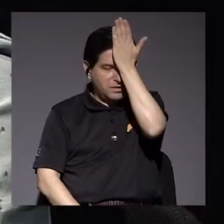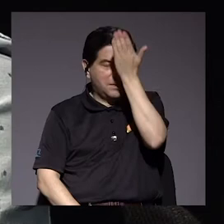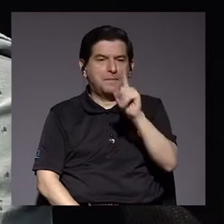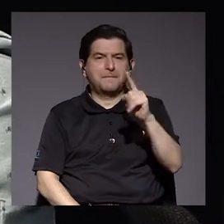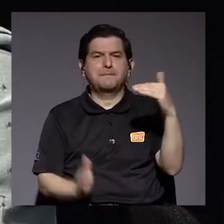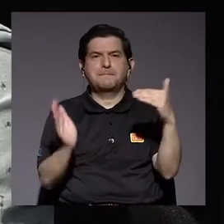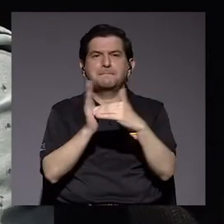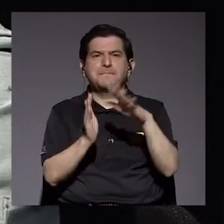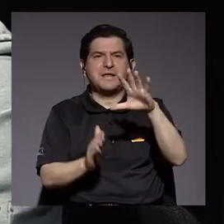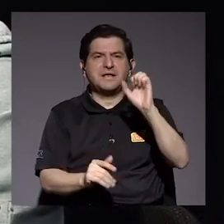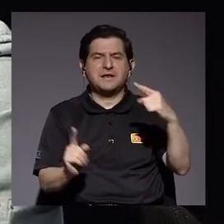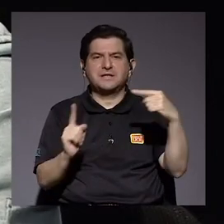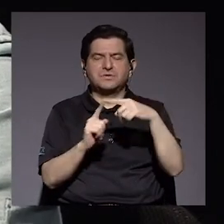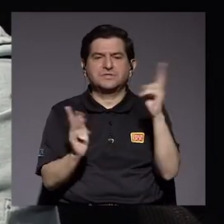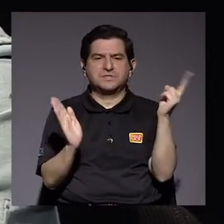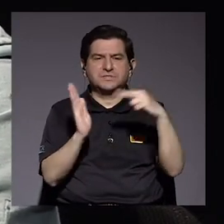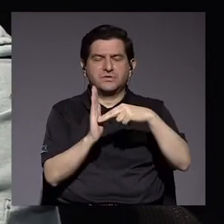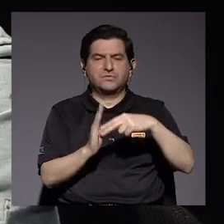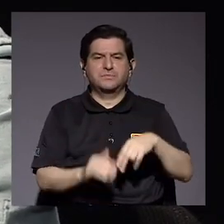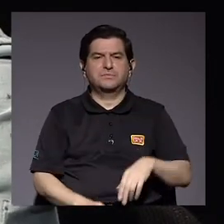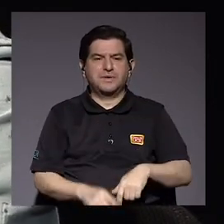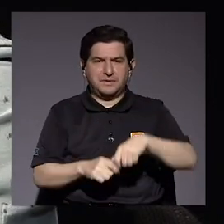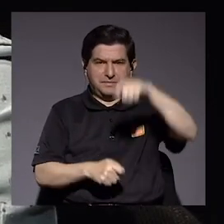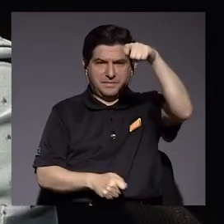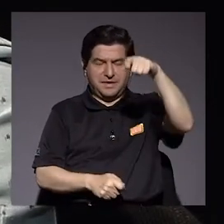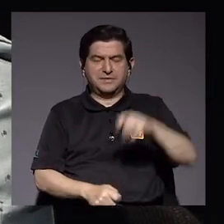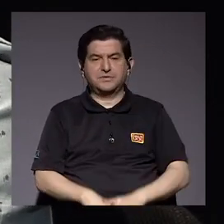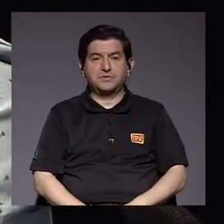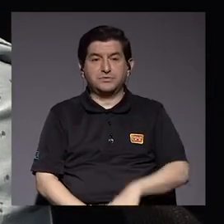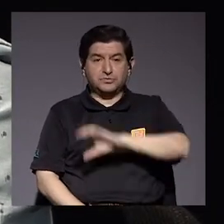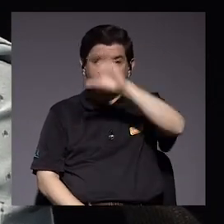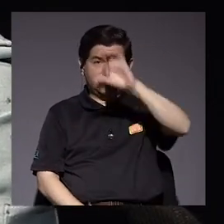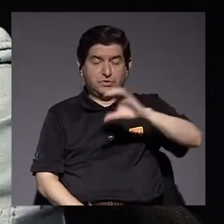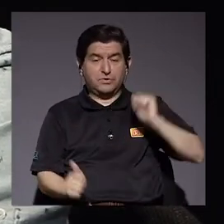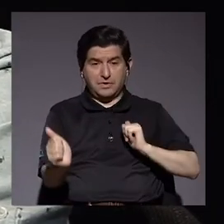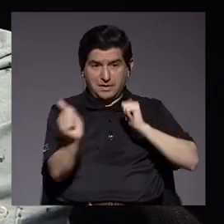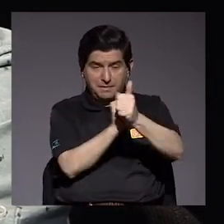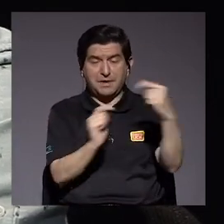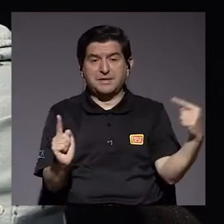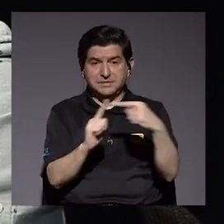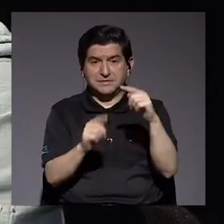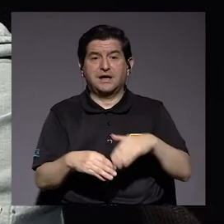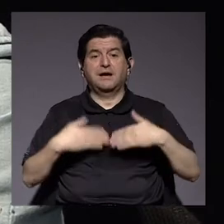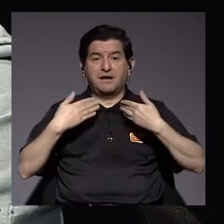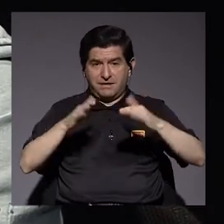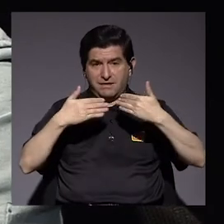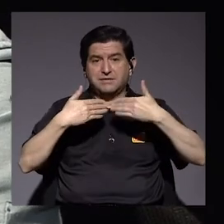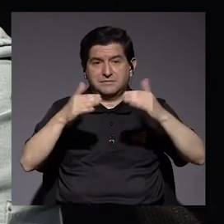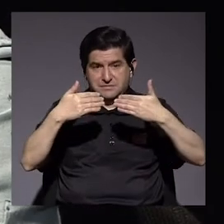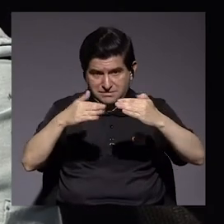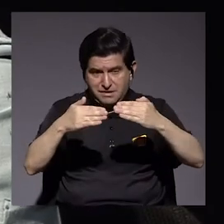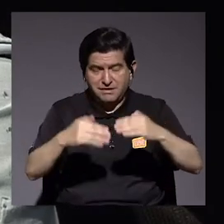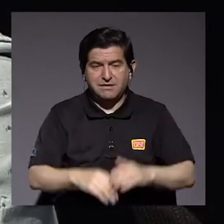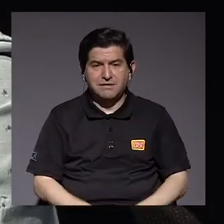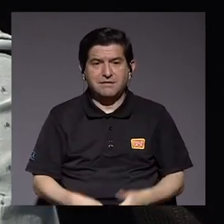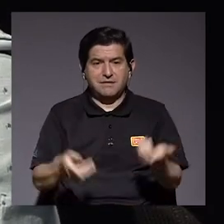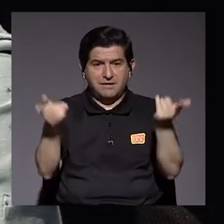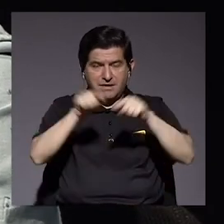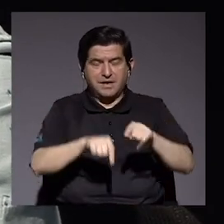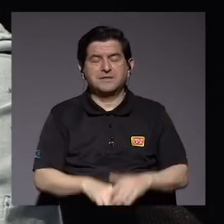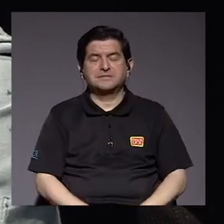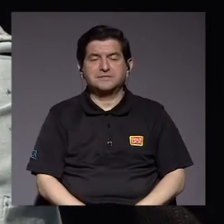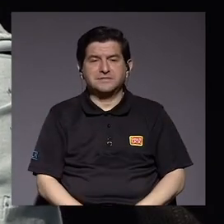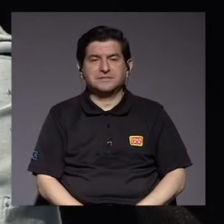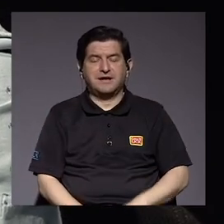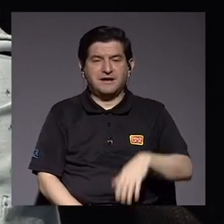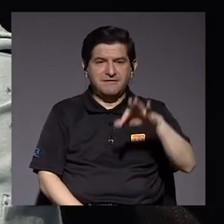de 1500 a los 2000 metros. Entonces la cordillera pasa hasta el lado panameño y el caso del